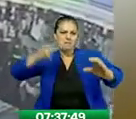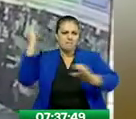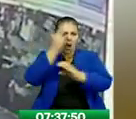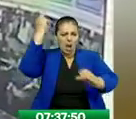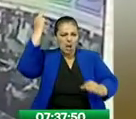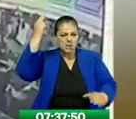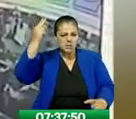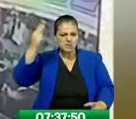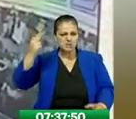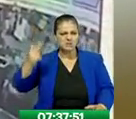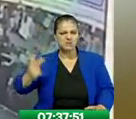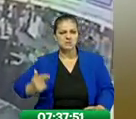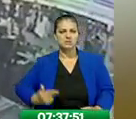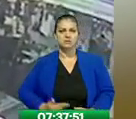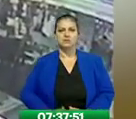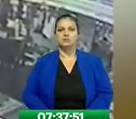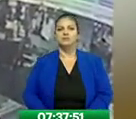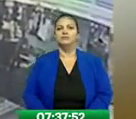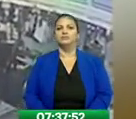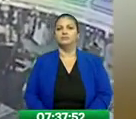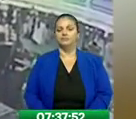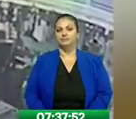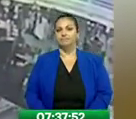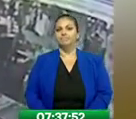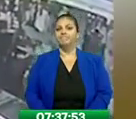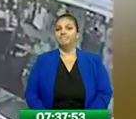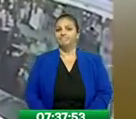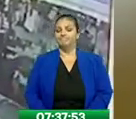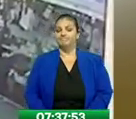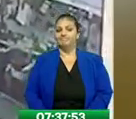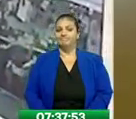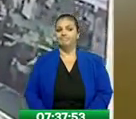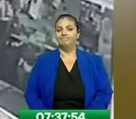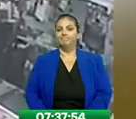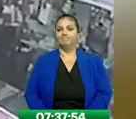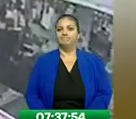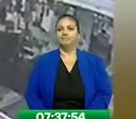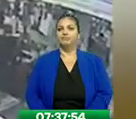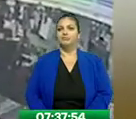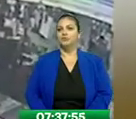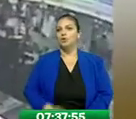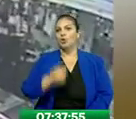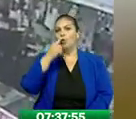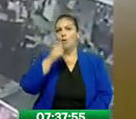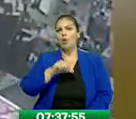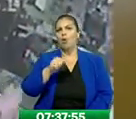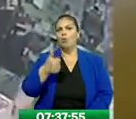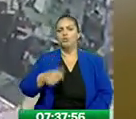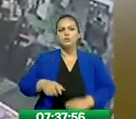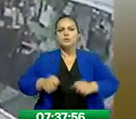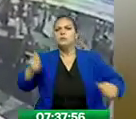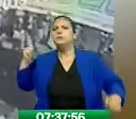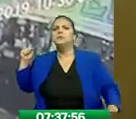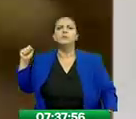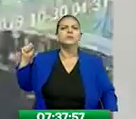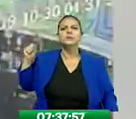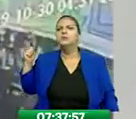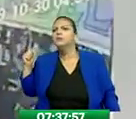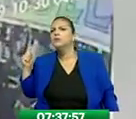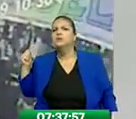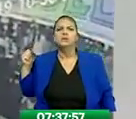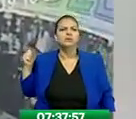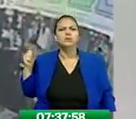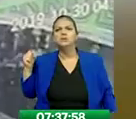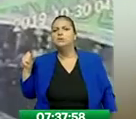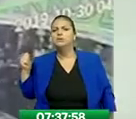parte. Pero miren este hecho, ahí aparece otro señor con un palo queriendo ver, tal vez,